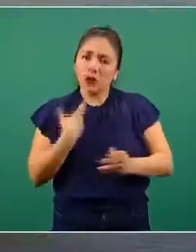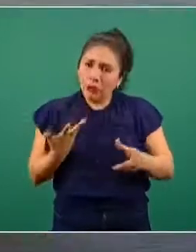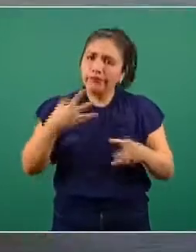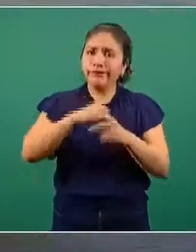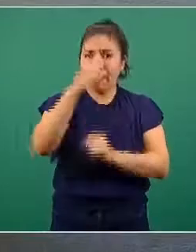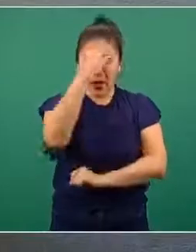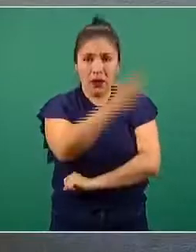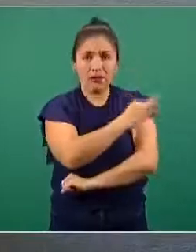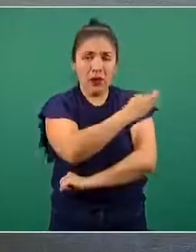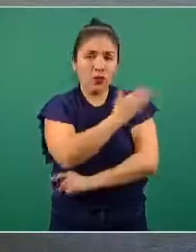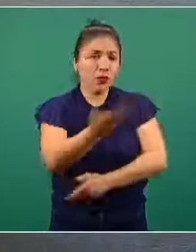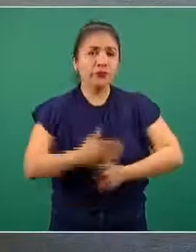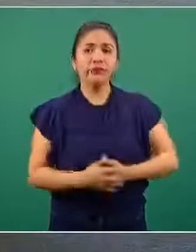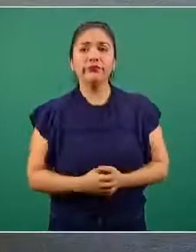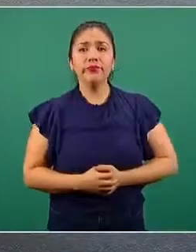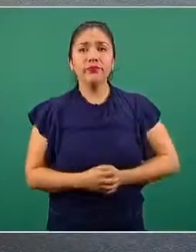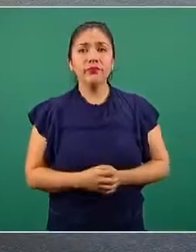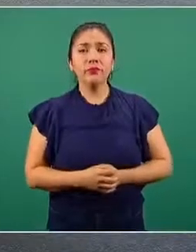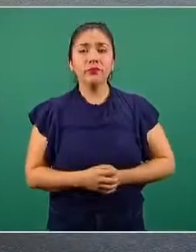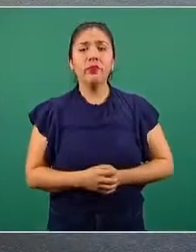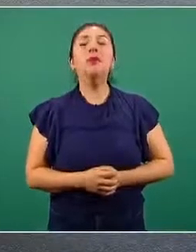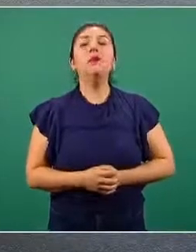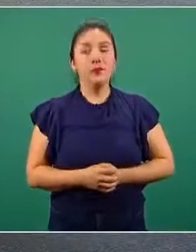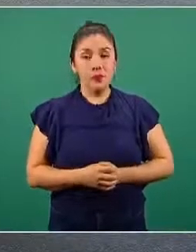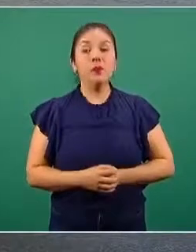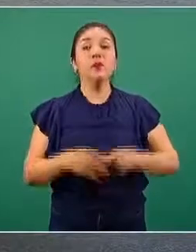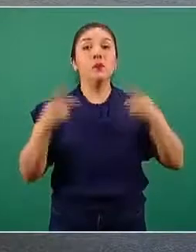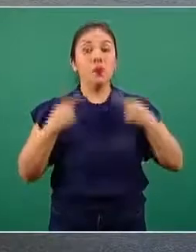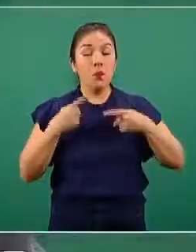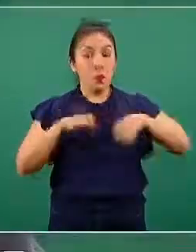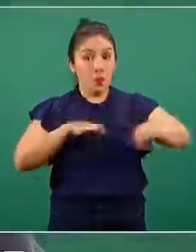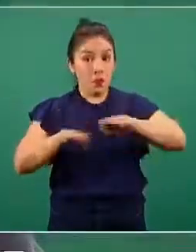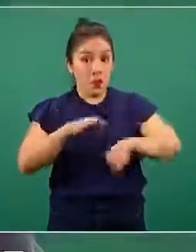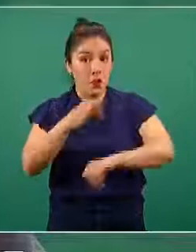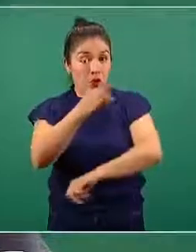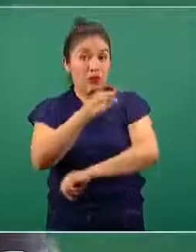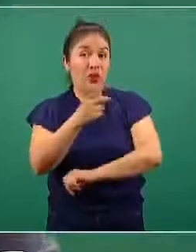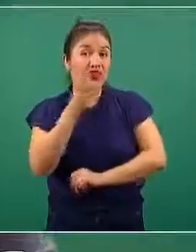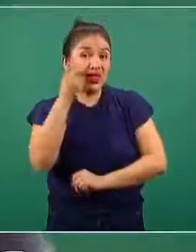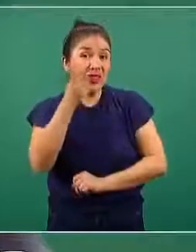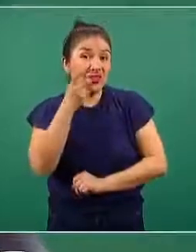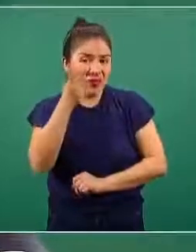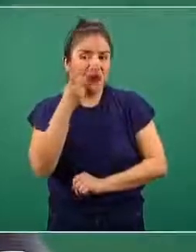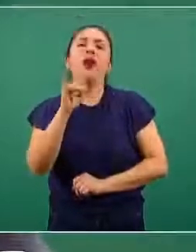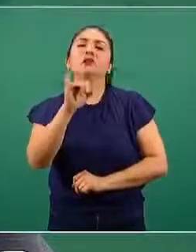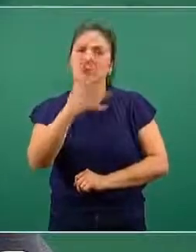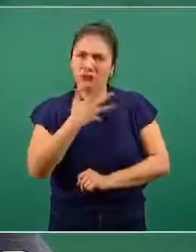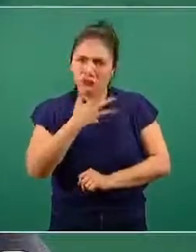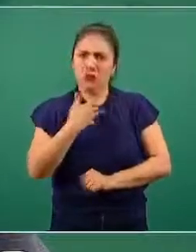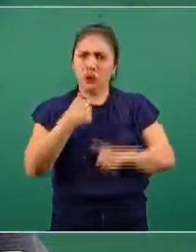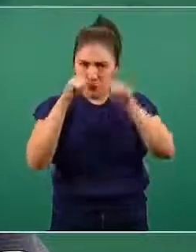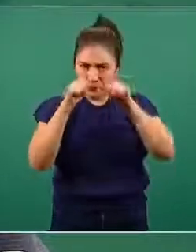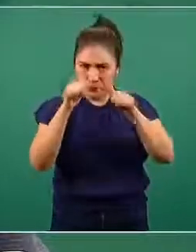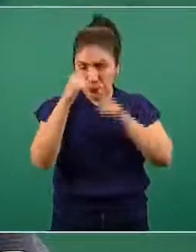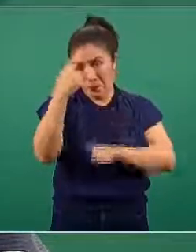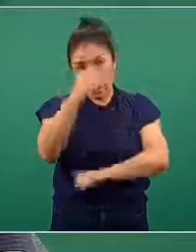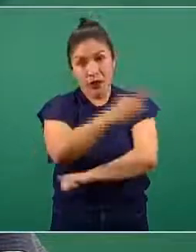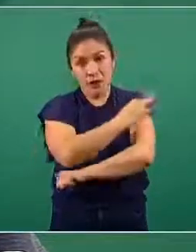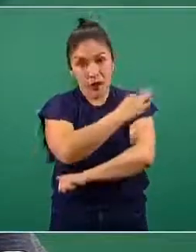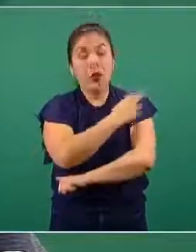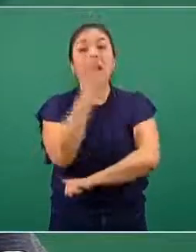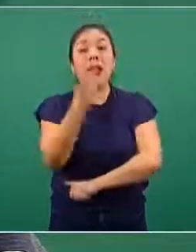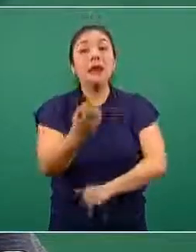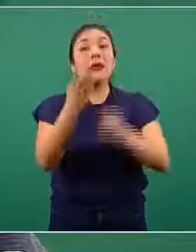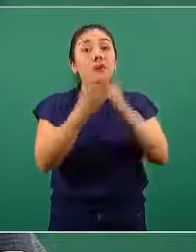esquema? Gracias. Okay. El grupo de odontólogos están considerados dentro de las categorías y es